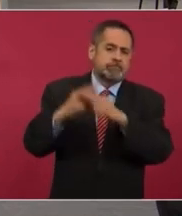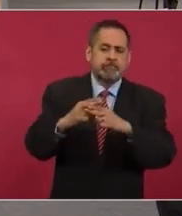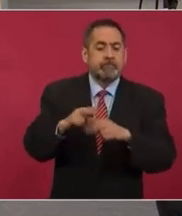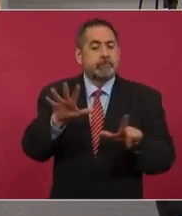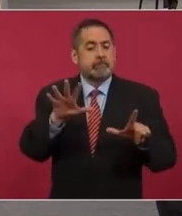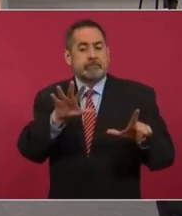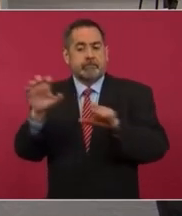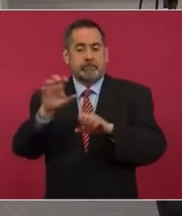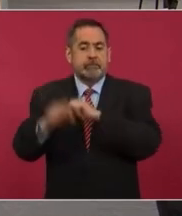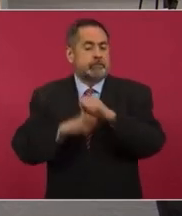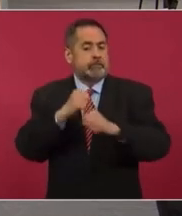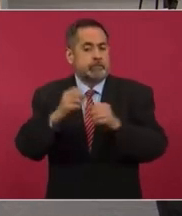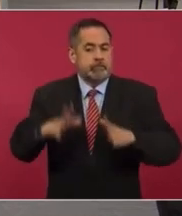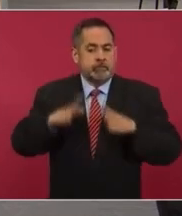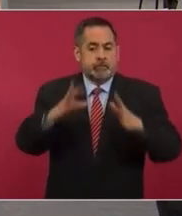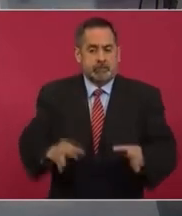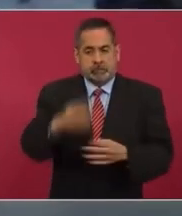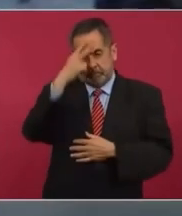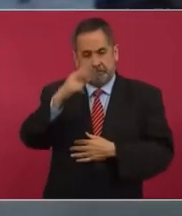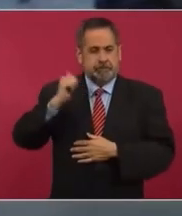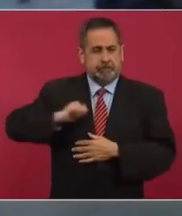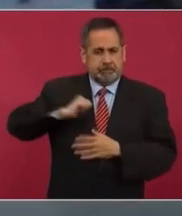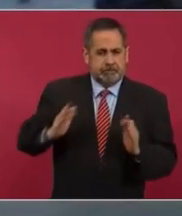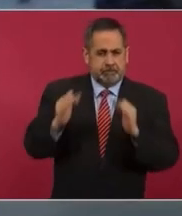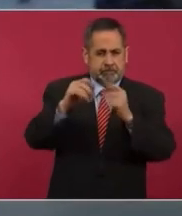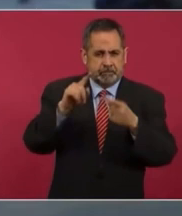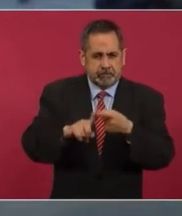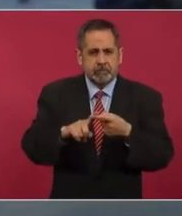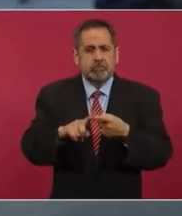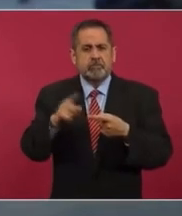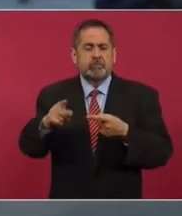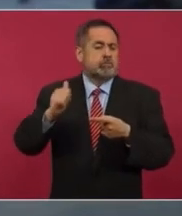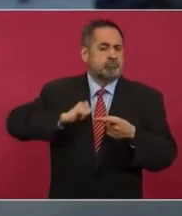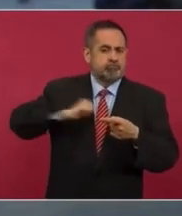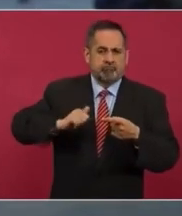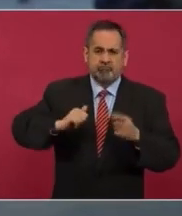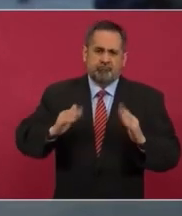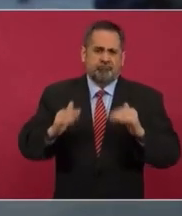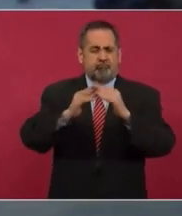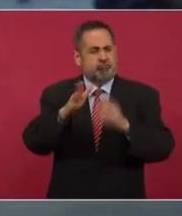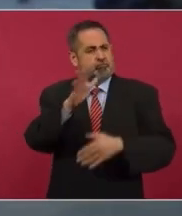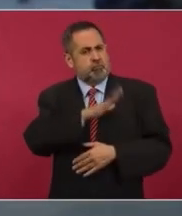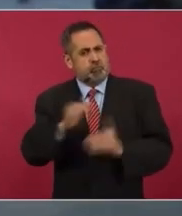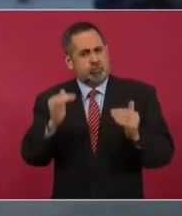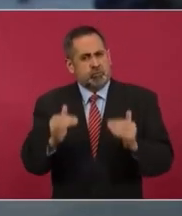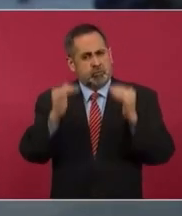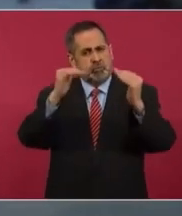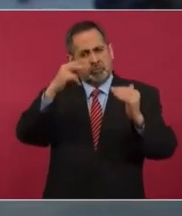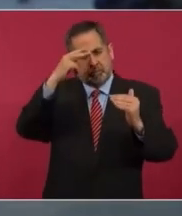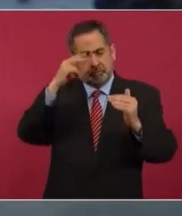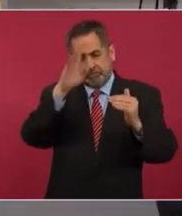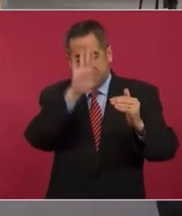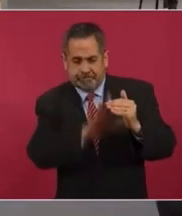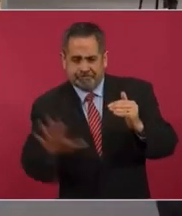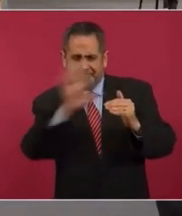los 700 años de la fundación de México Tenochtitlan, civilización vigorosa y de enorme influencia en